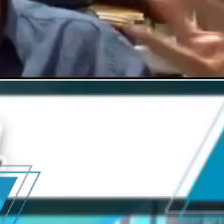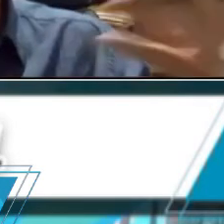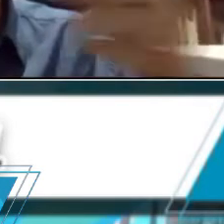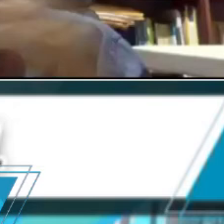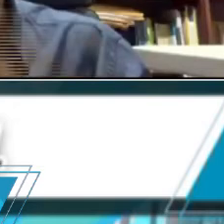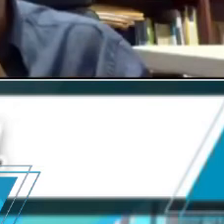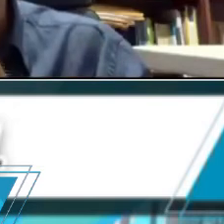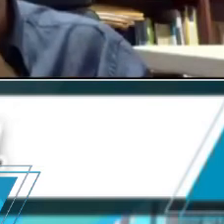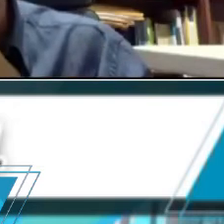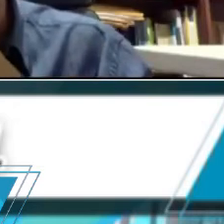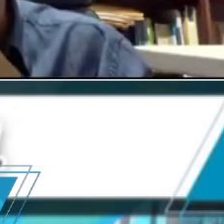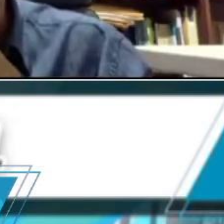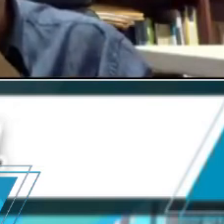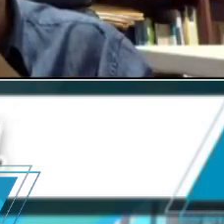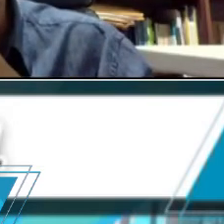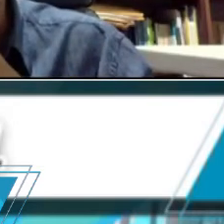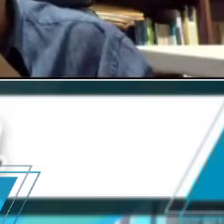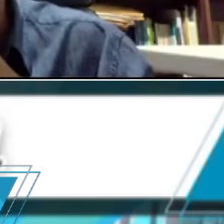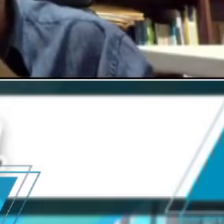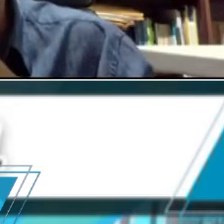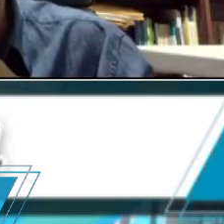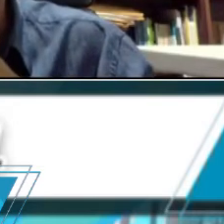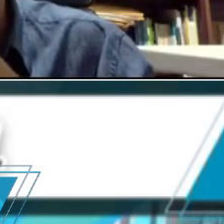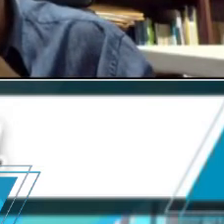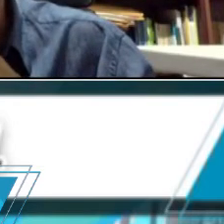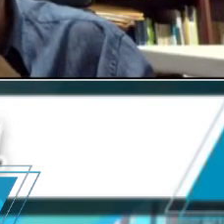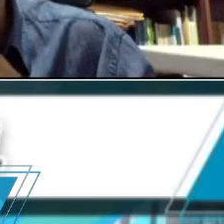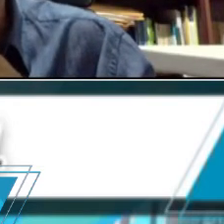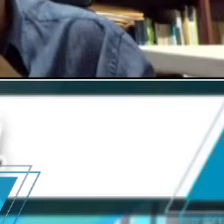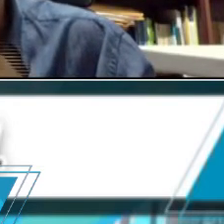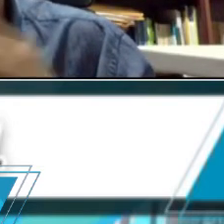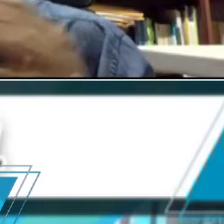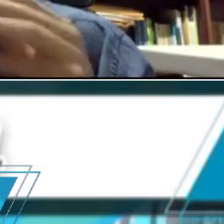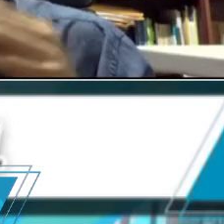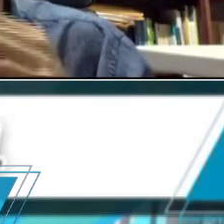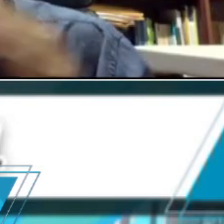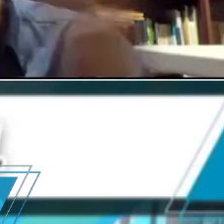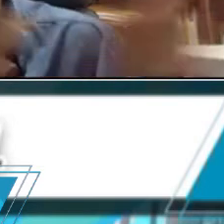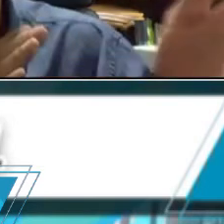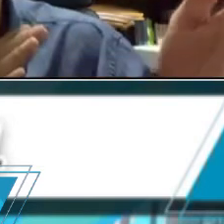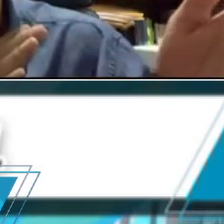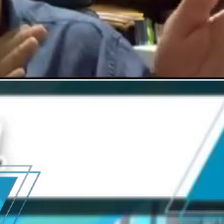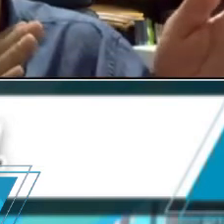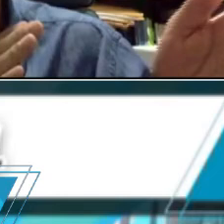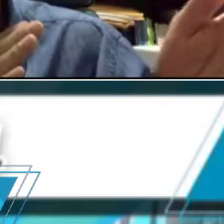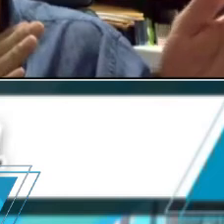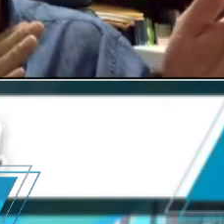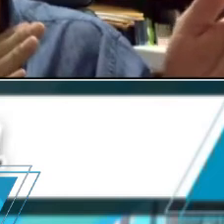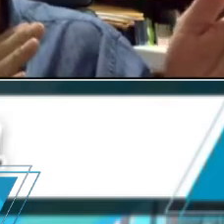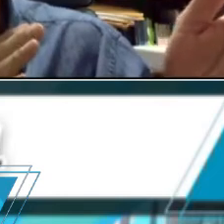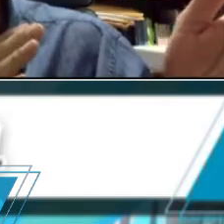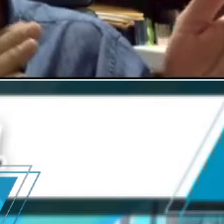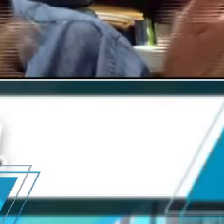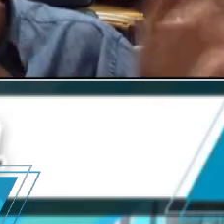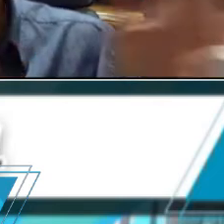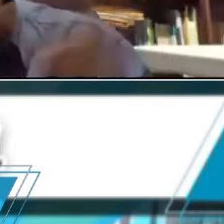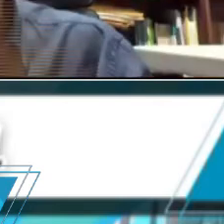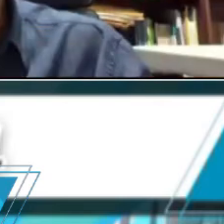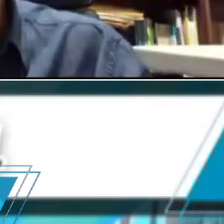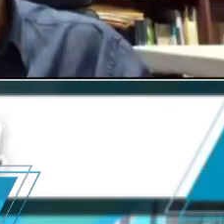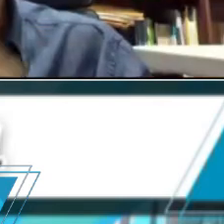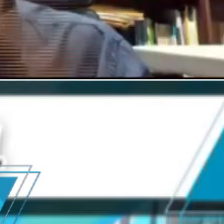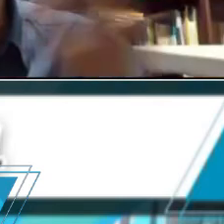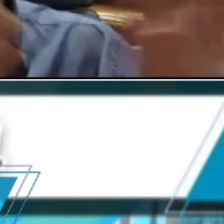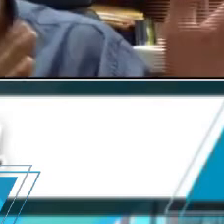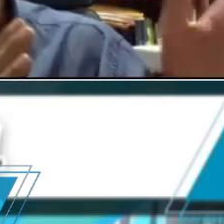abstenerse a contratar, porque también va a tener una repercusión. Ahora, no solo es esto, sino también una propuesta que todavía